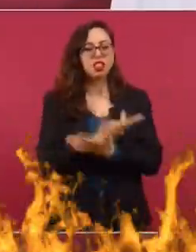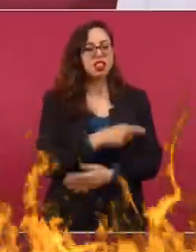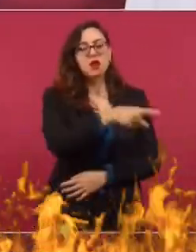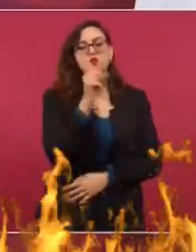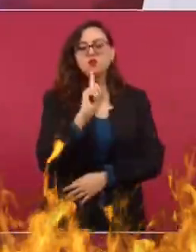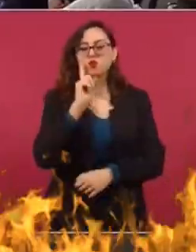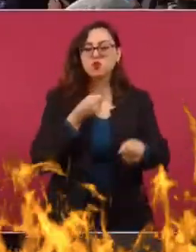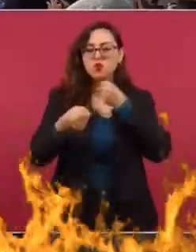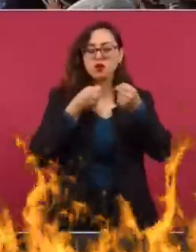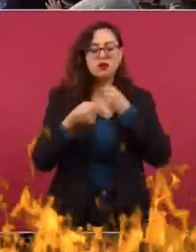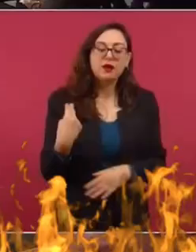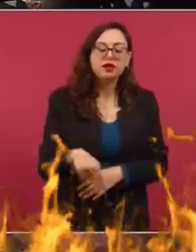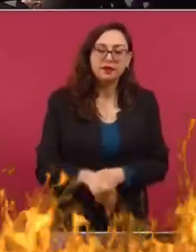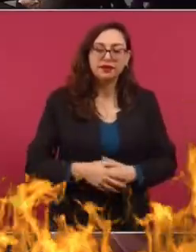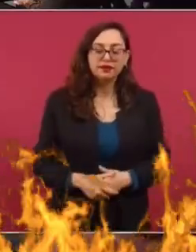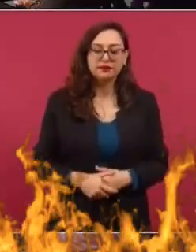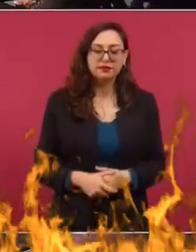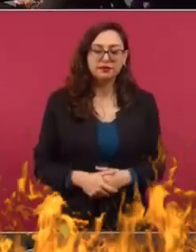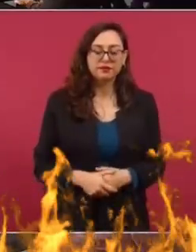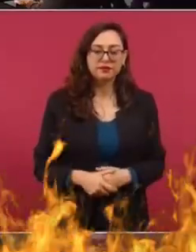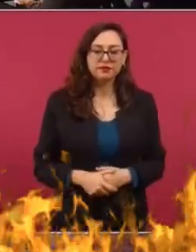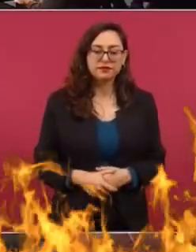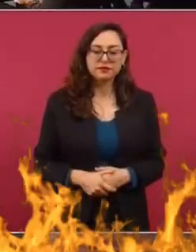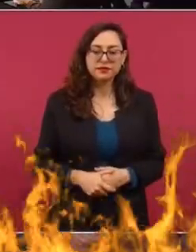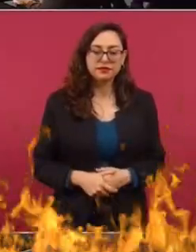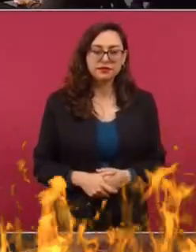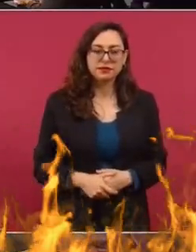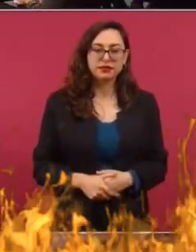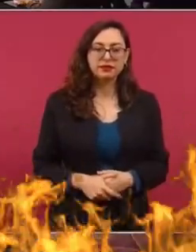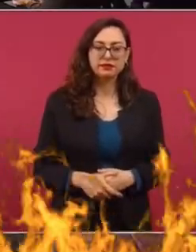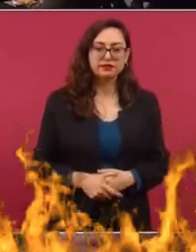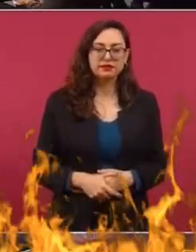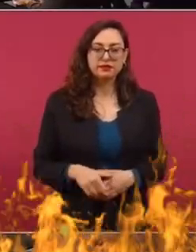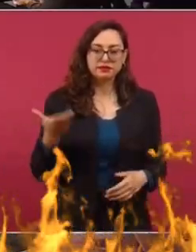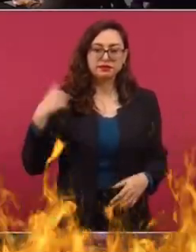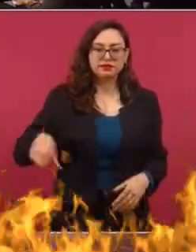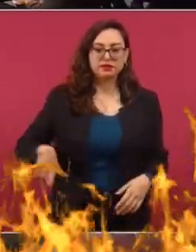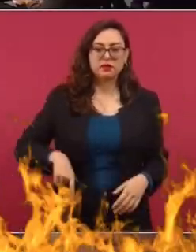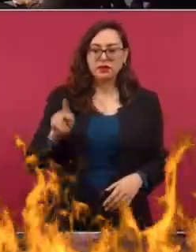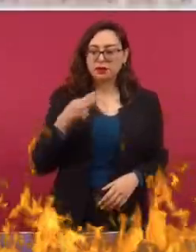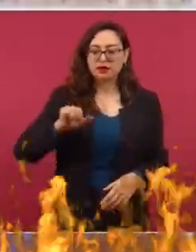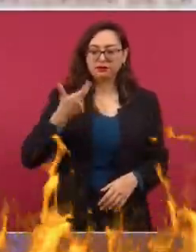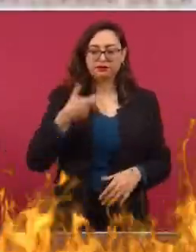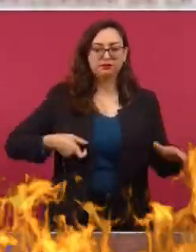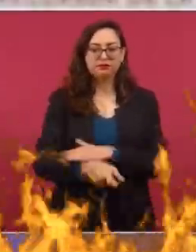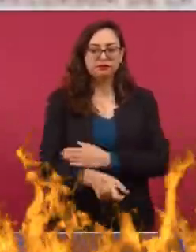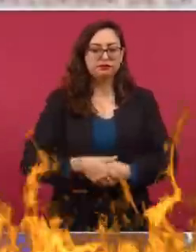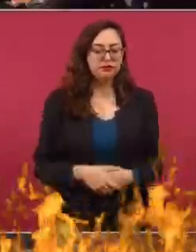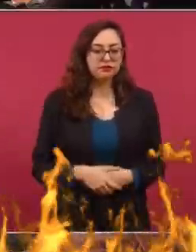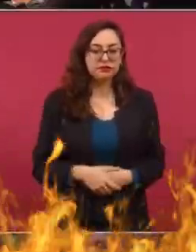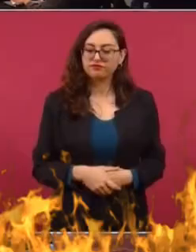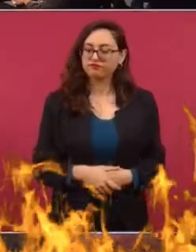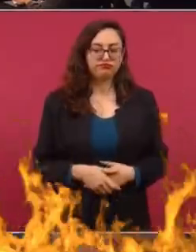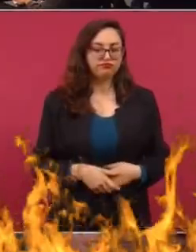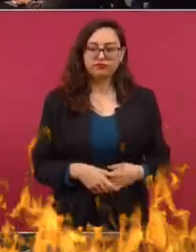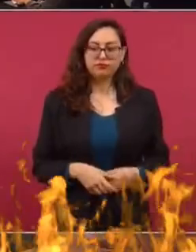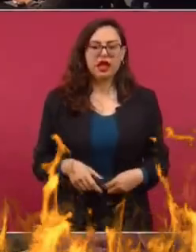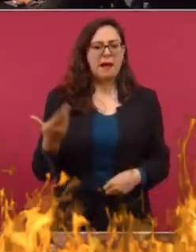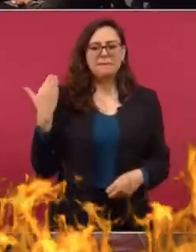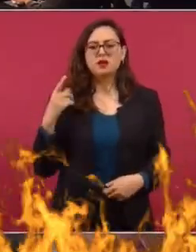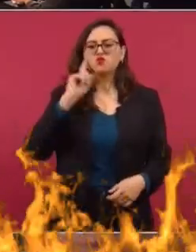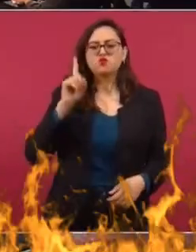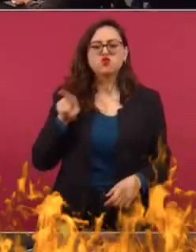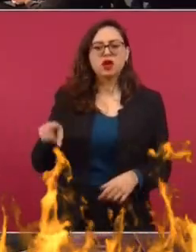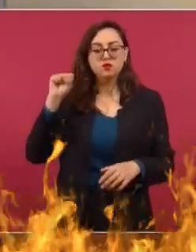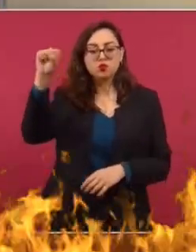compañera trabaja de los que recibían dinero del gobierno con Peña Nieto. No. Una compañera que vino